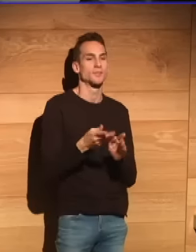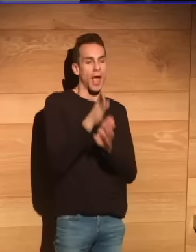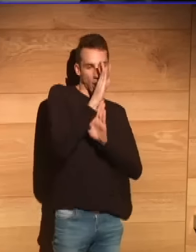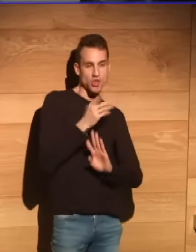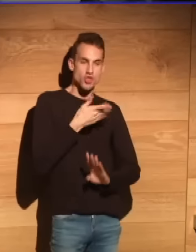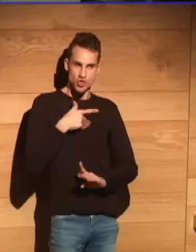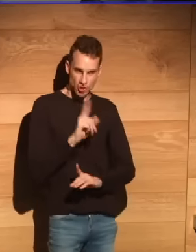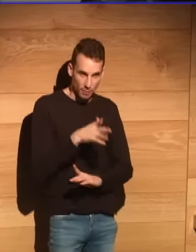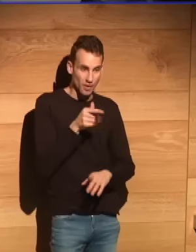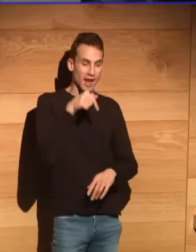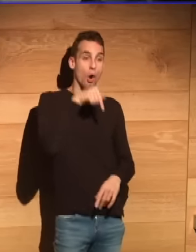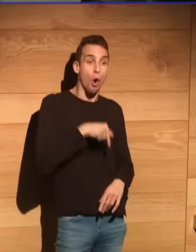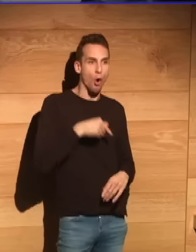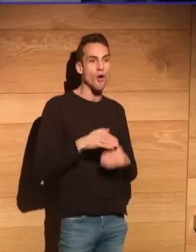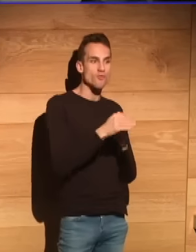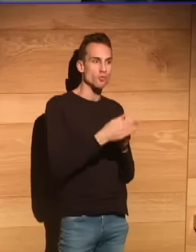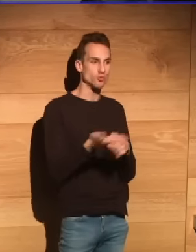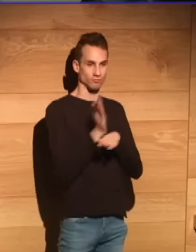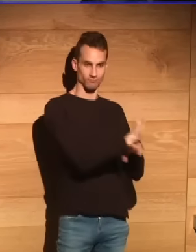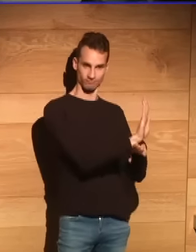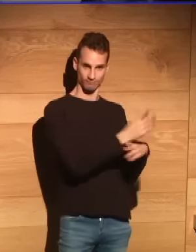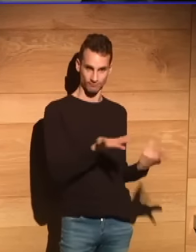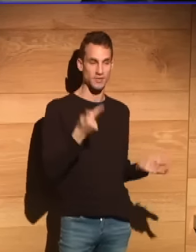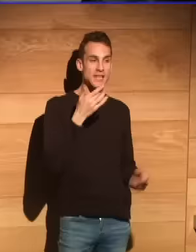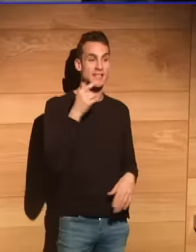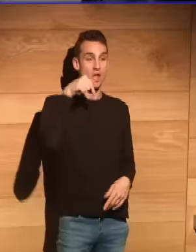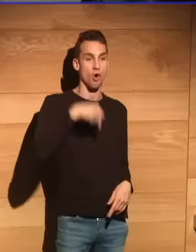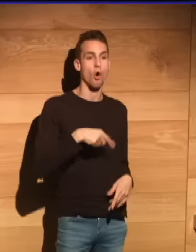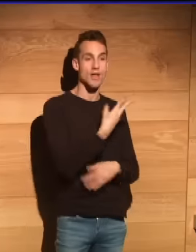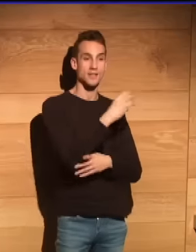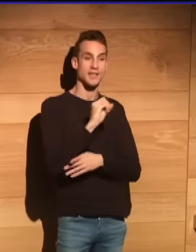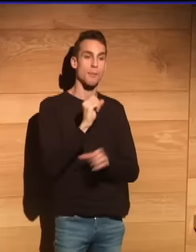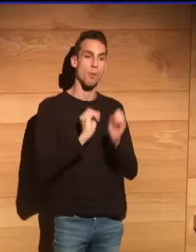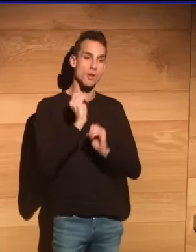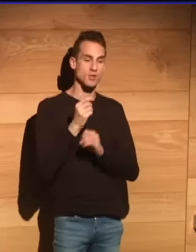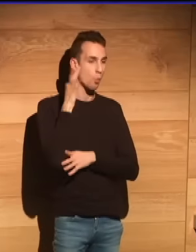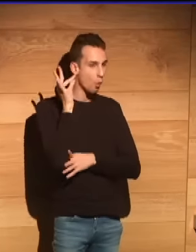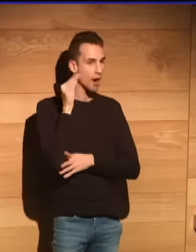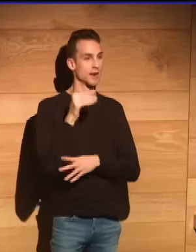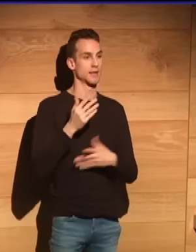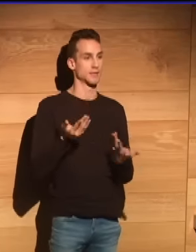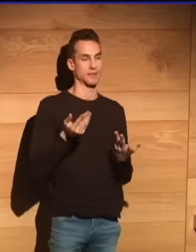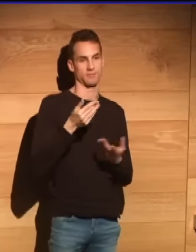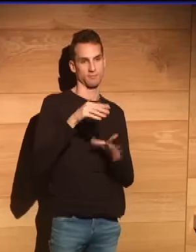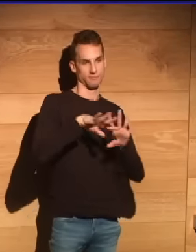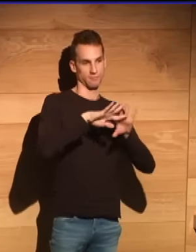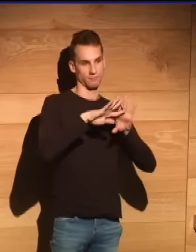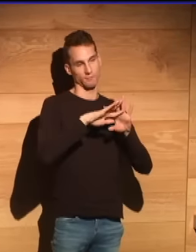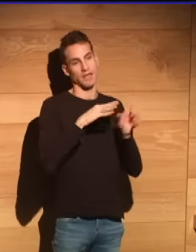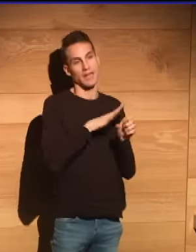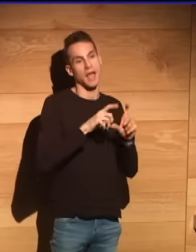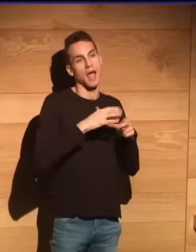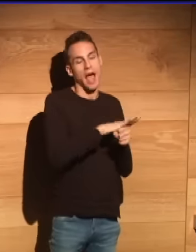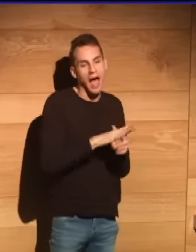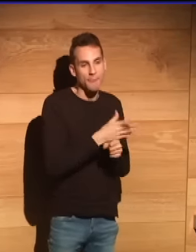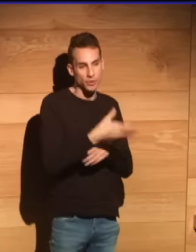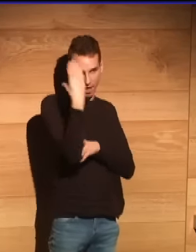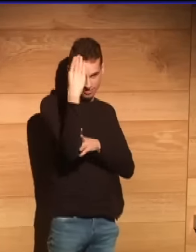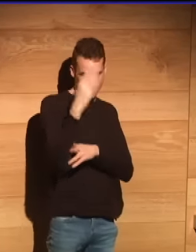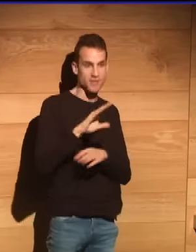diseñando hoy. Entonces, si solo hay un 30% de mujeres, en el mejor de los casos, en el mundo de las ciencias o inteligencia artificial, no nos